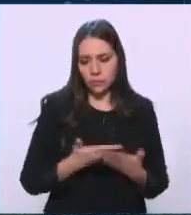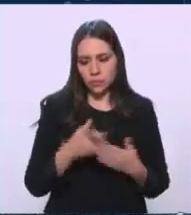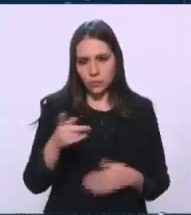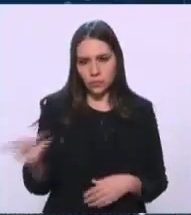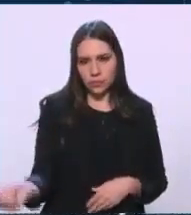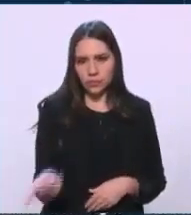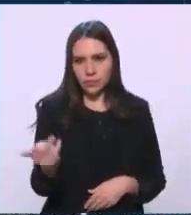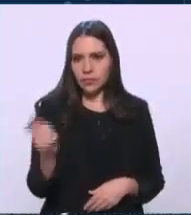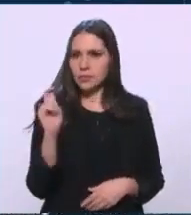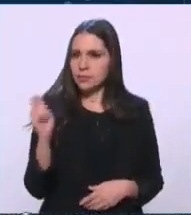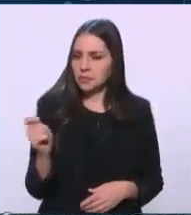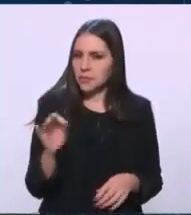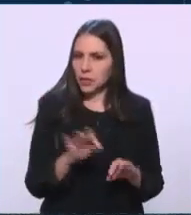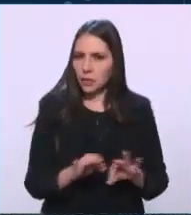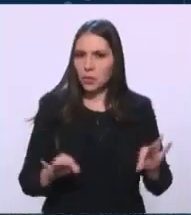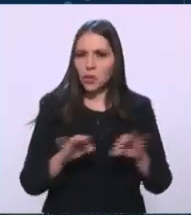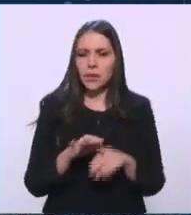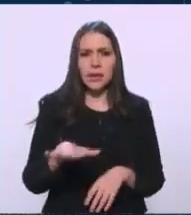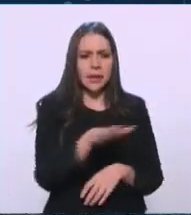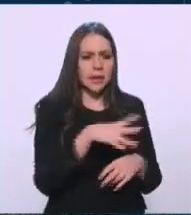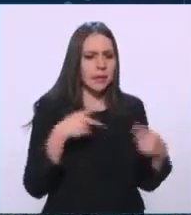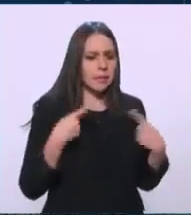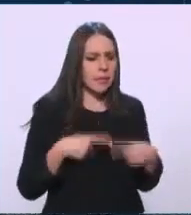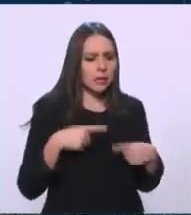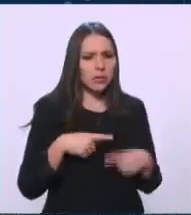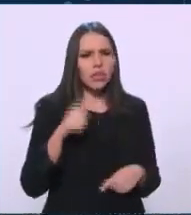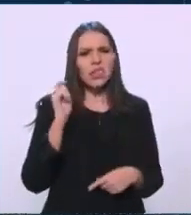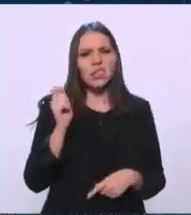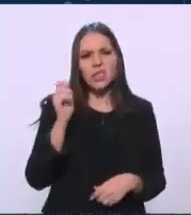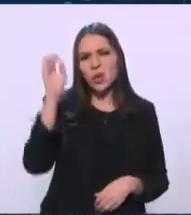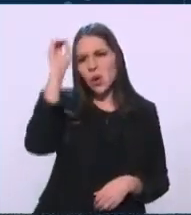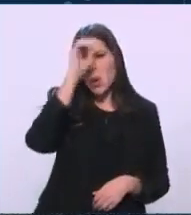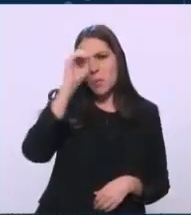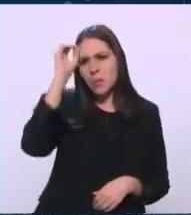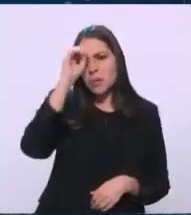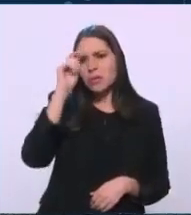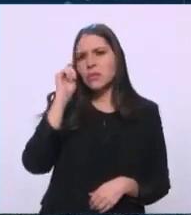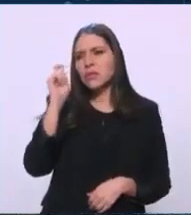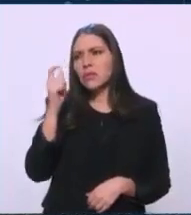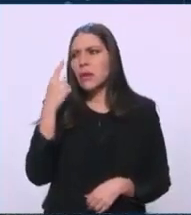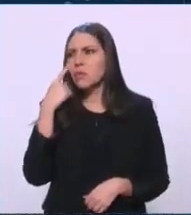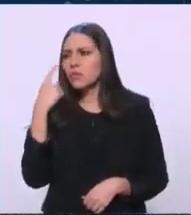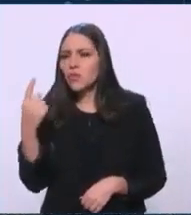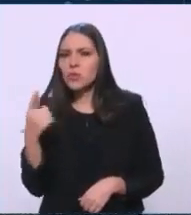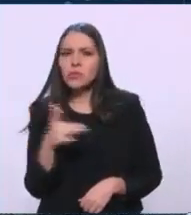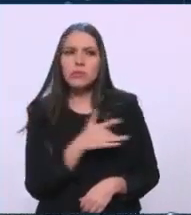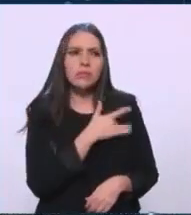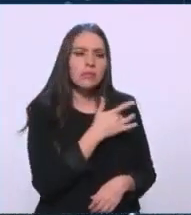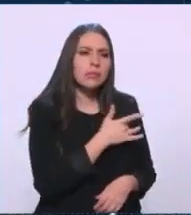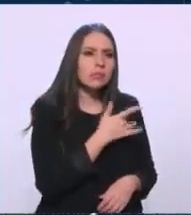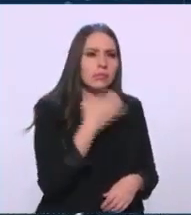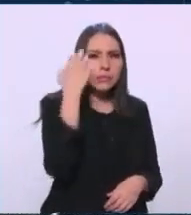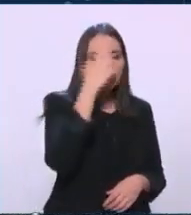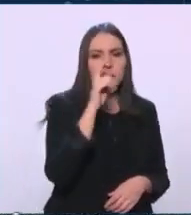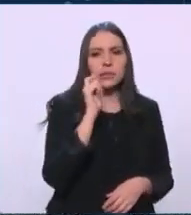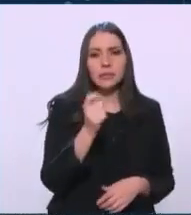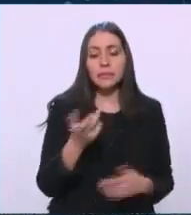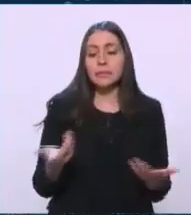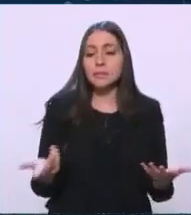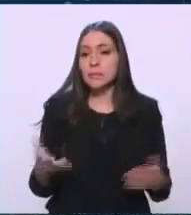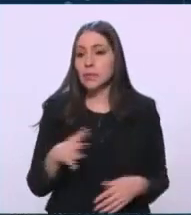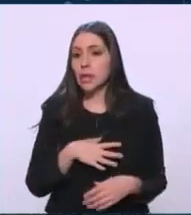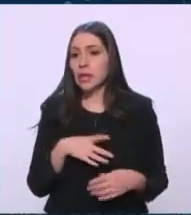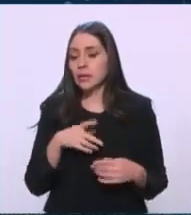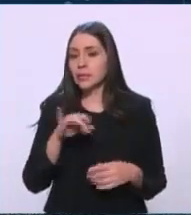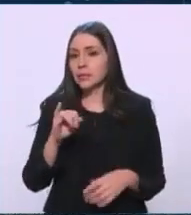el ciudadano? ¿Qué está viendo? Y sí, hay mucha distancia en varios de los temas